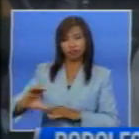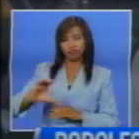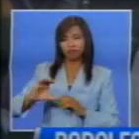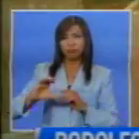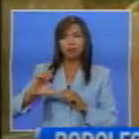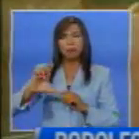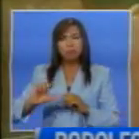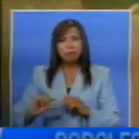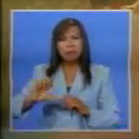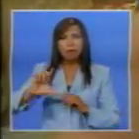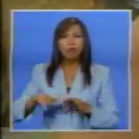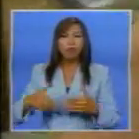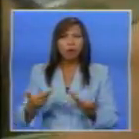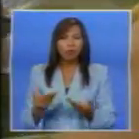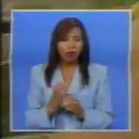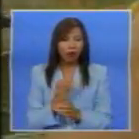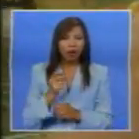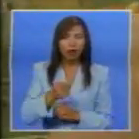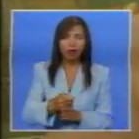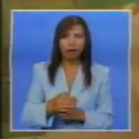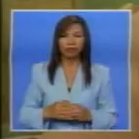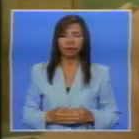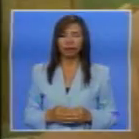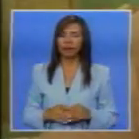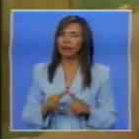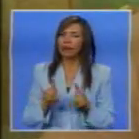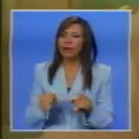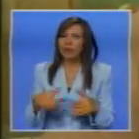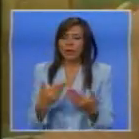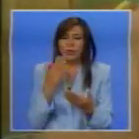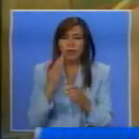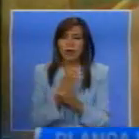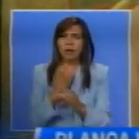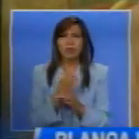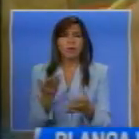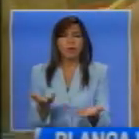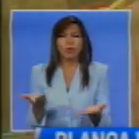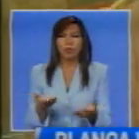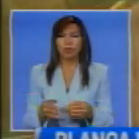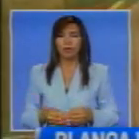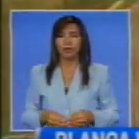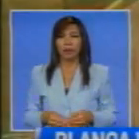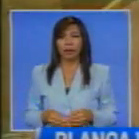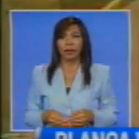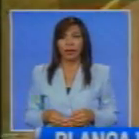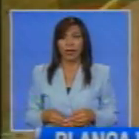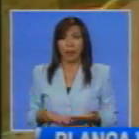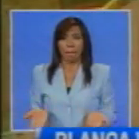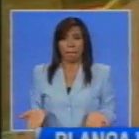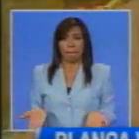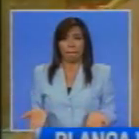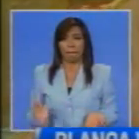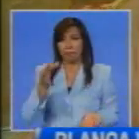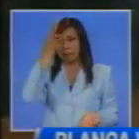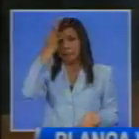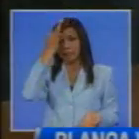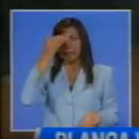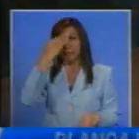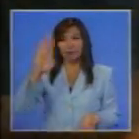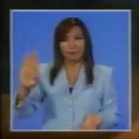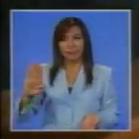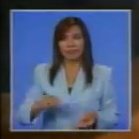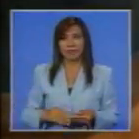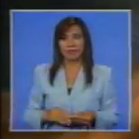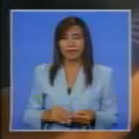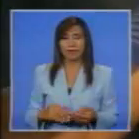parte de uno? ¿Y ahora cómo cree que le van a calcular cuánto usted tiene que pagar mensual, por ejemplo? No sé, pues. Yo pago